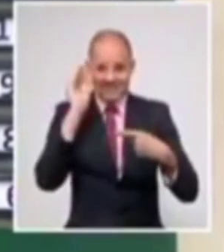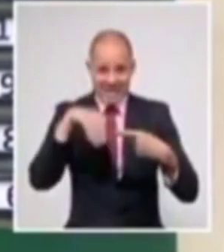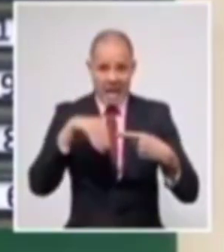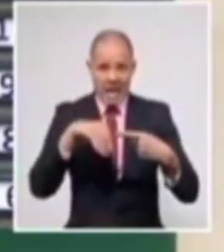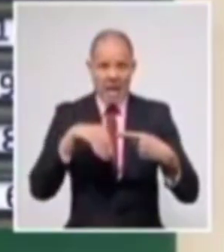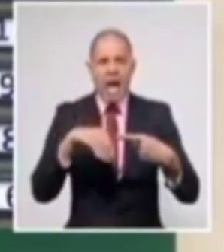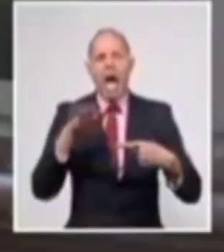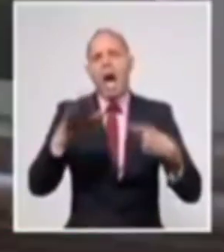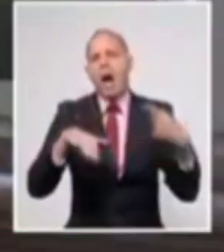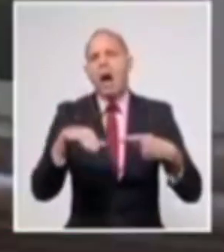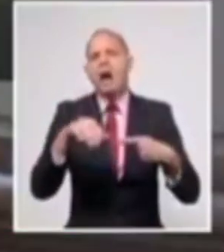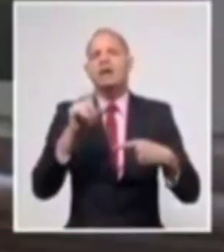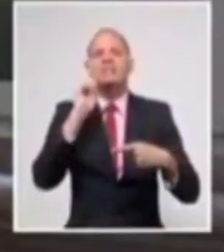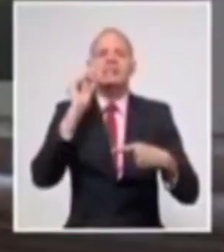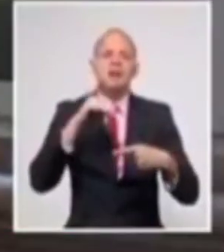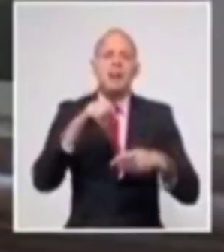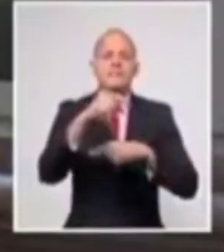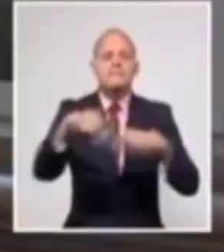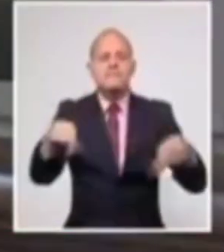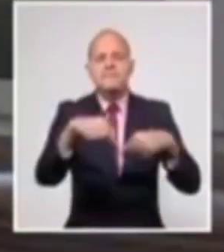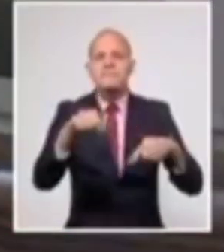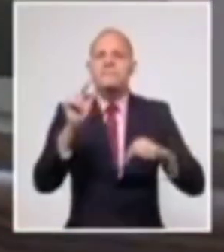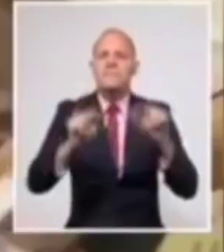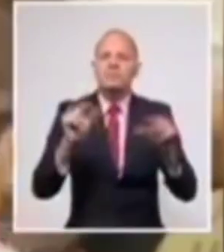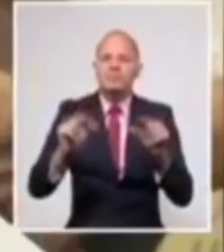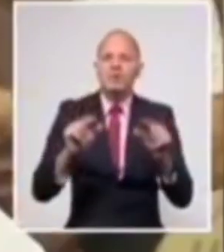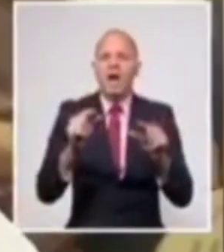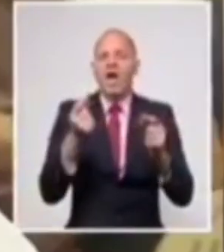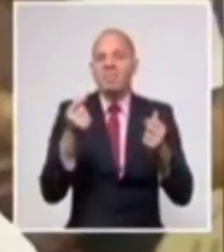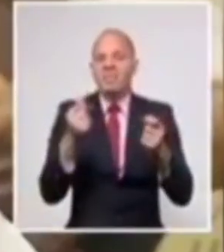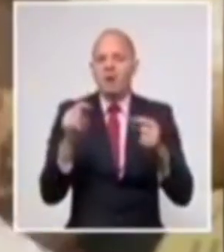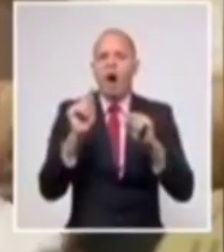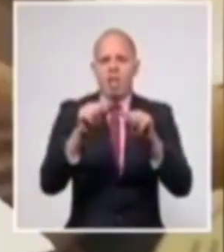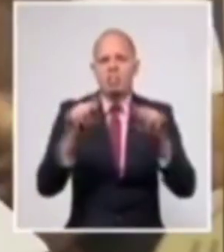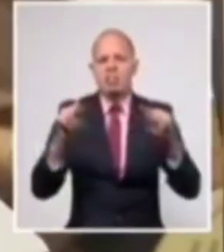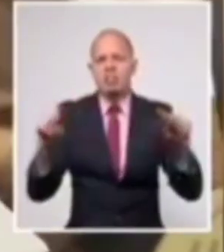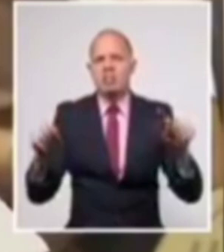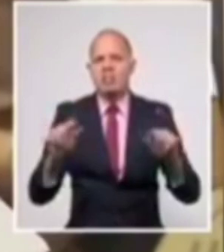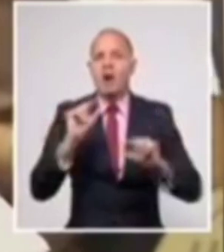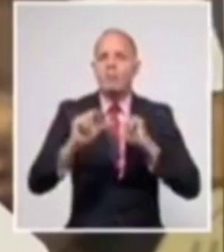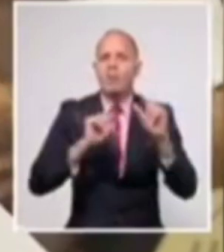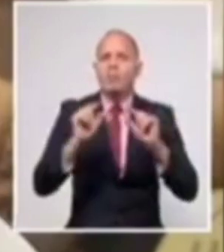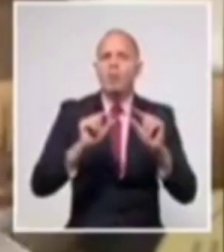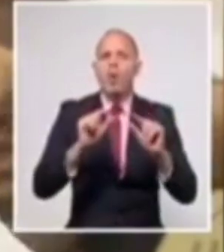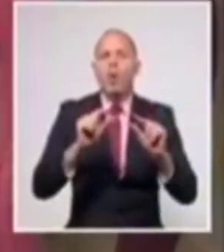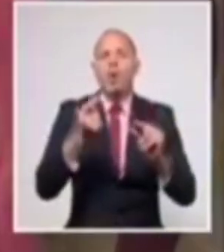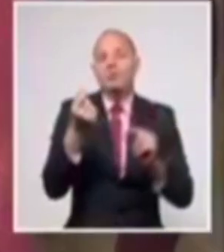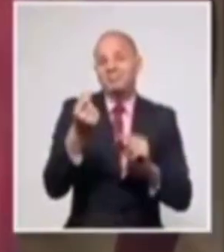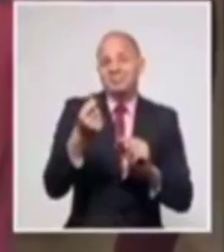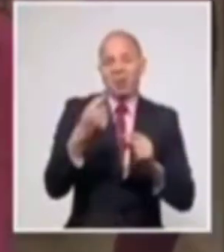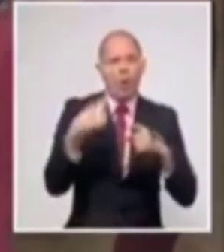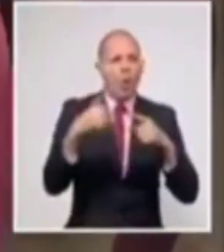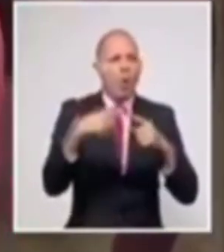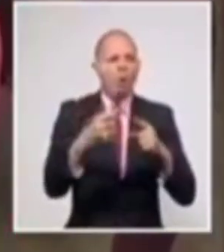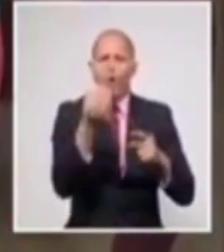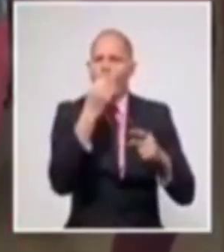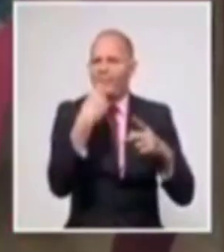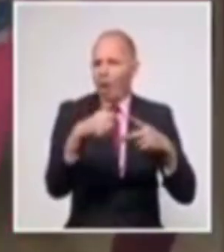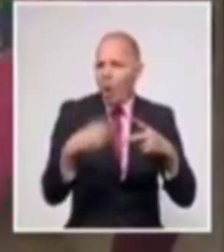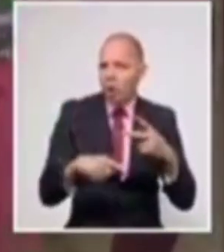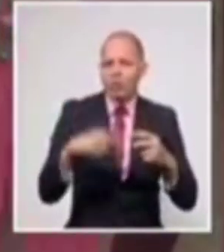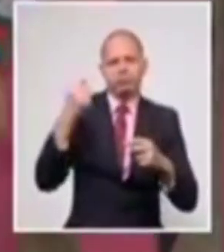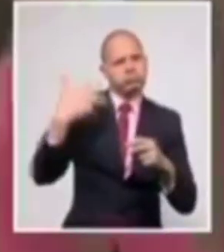ocurren cuando existe demasiado dinero en circulación y cuando se elevan los precios lo que afecta el poder adquisitivo de la moneda y su